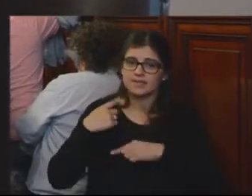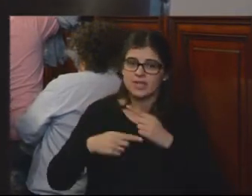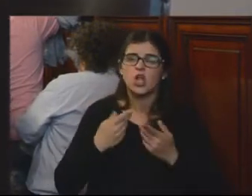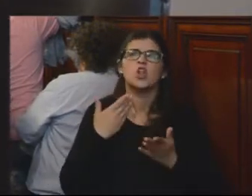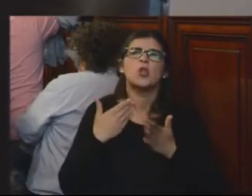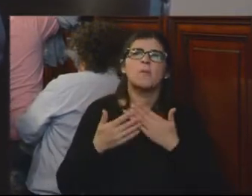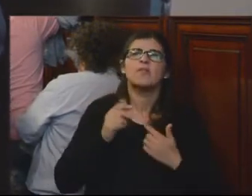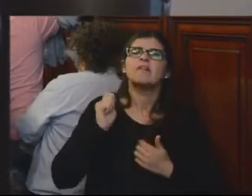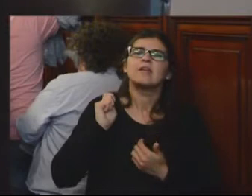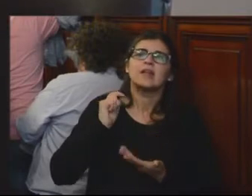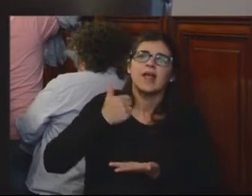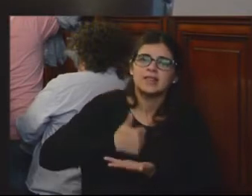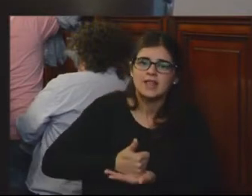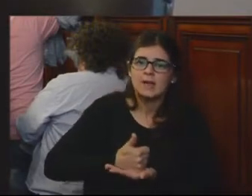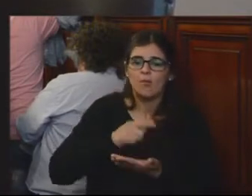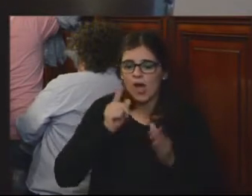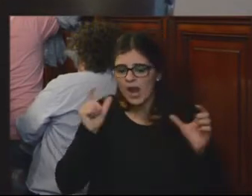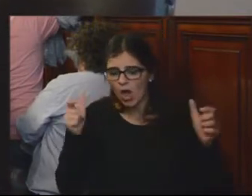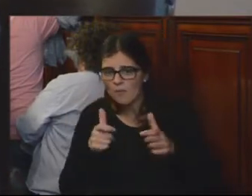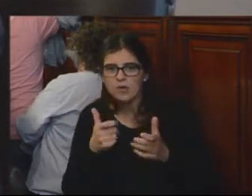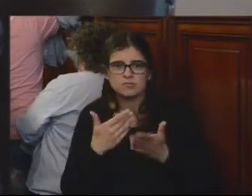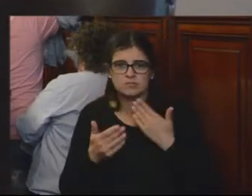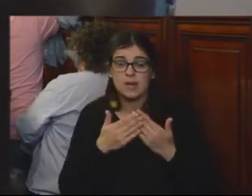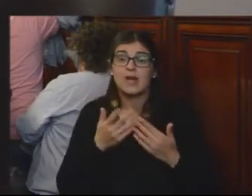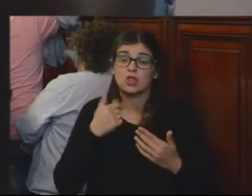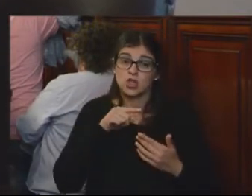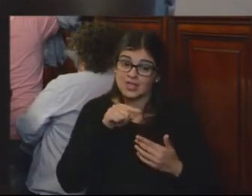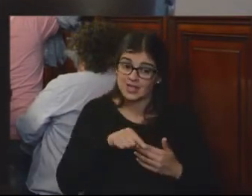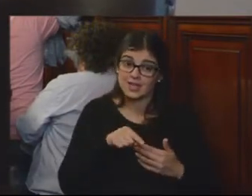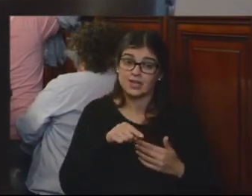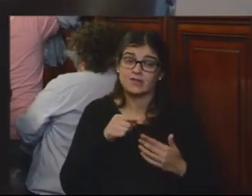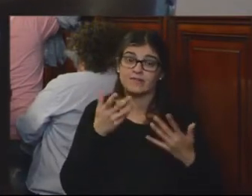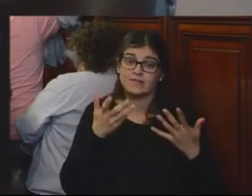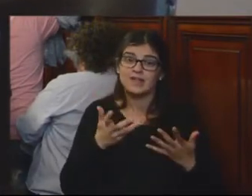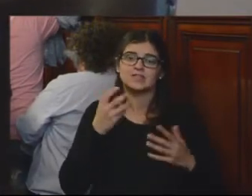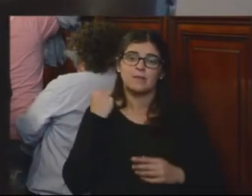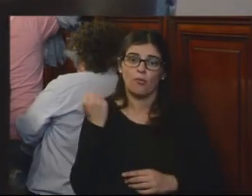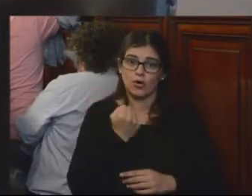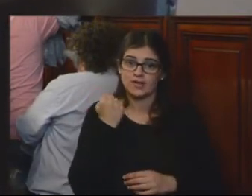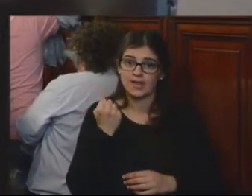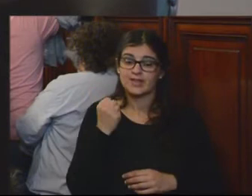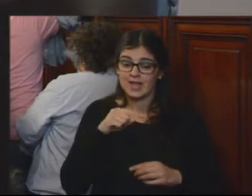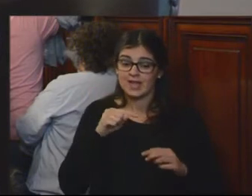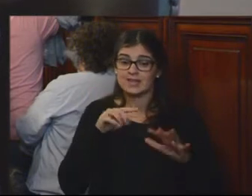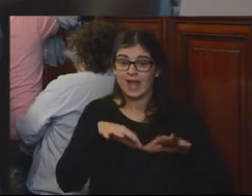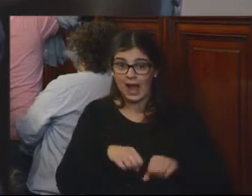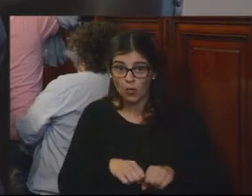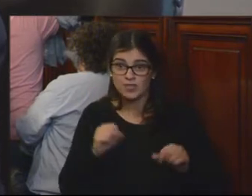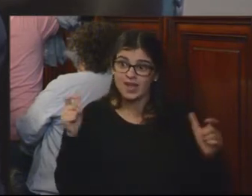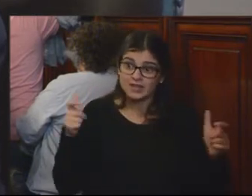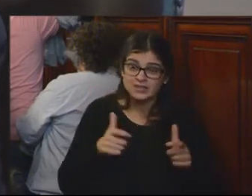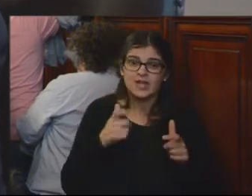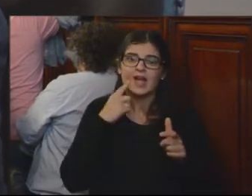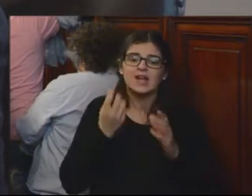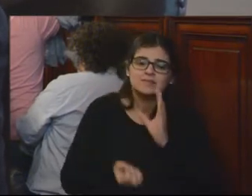importa quiénes estemos en ella entonces en ese sentido creo que es muy importante esta audiencia la creación por la